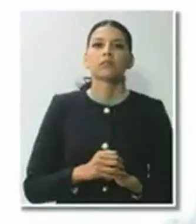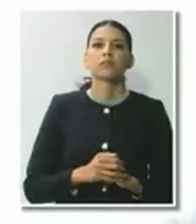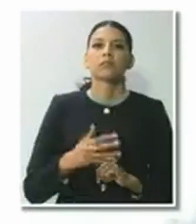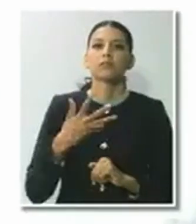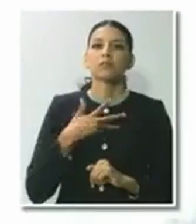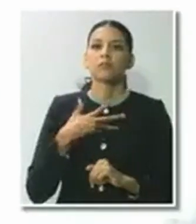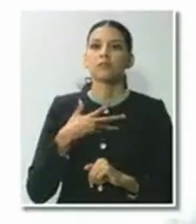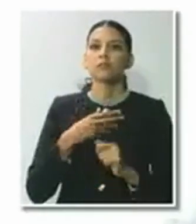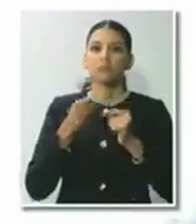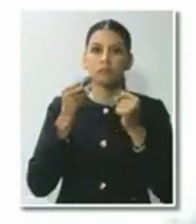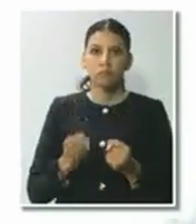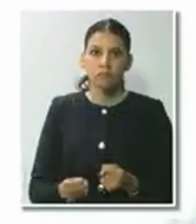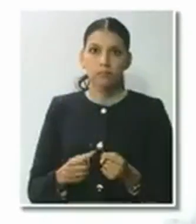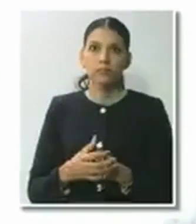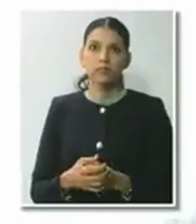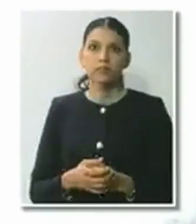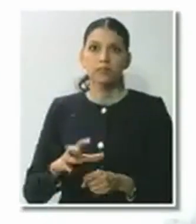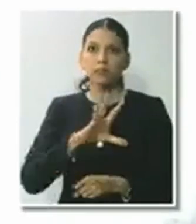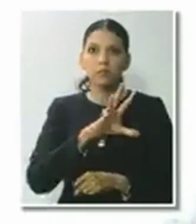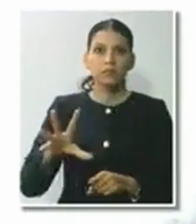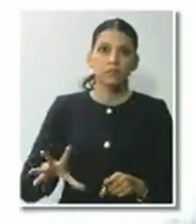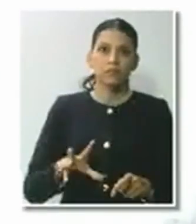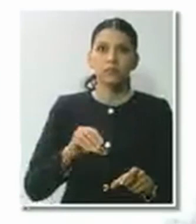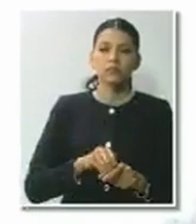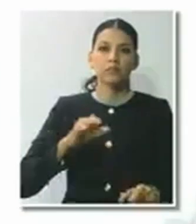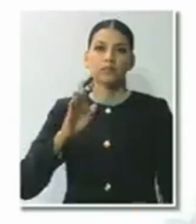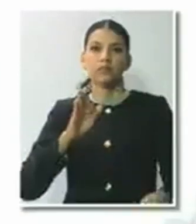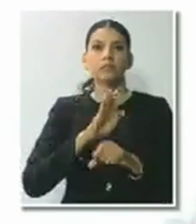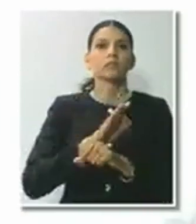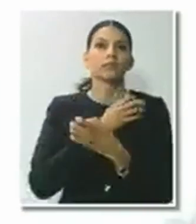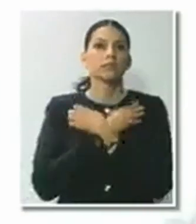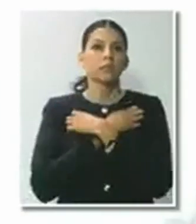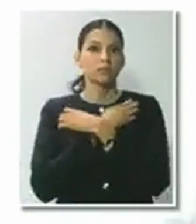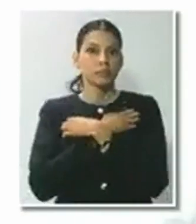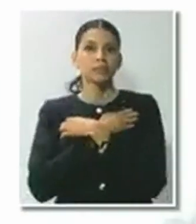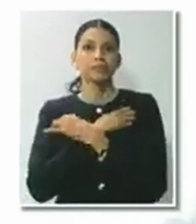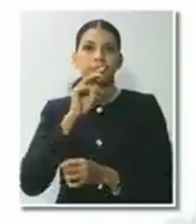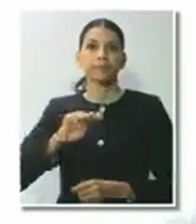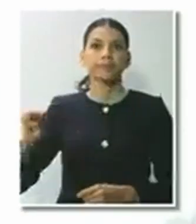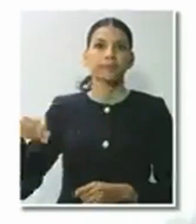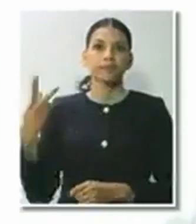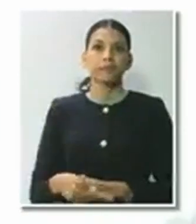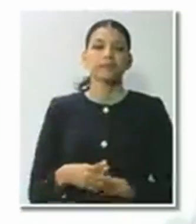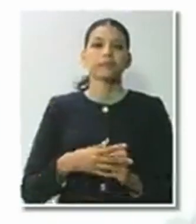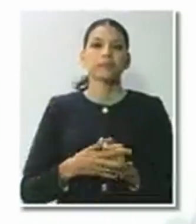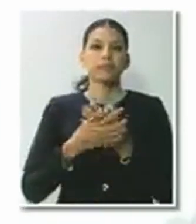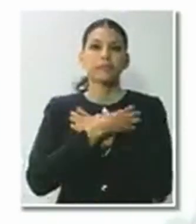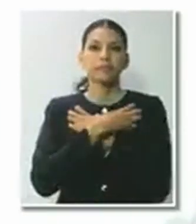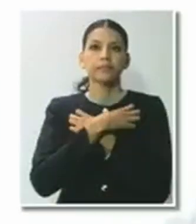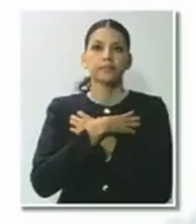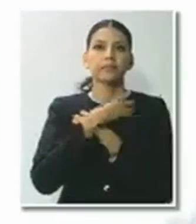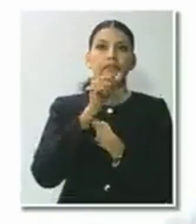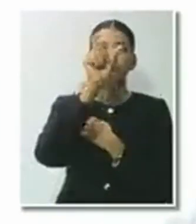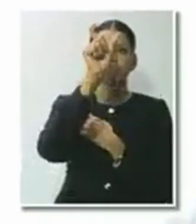tengo la convicción plena de defender la educación. En Michoacán, la educación es